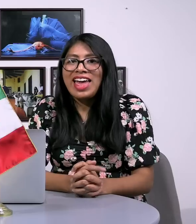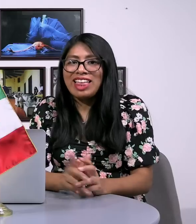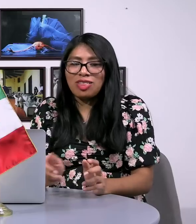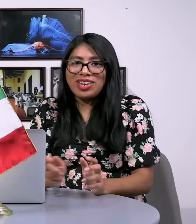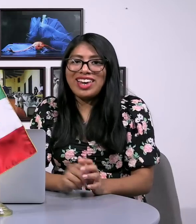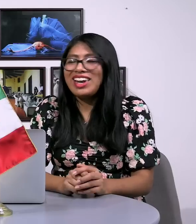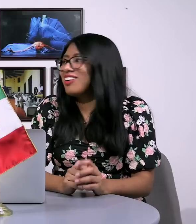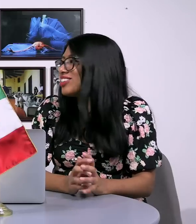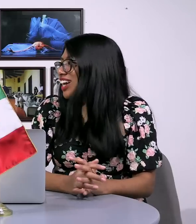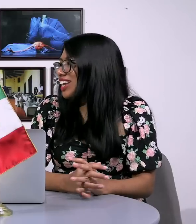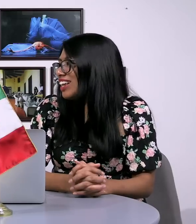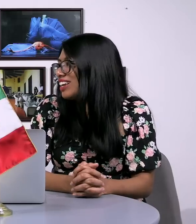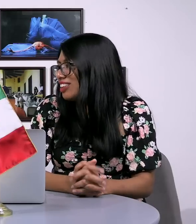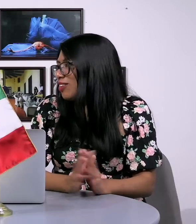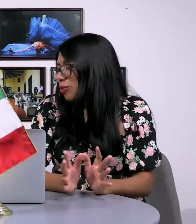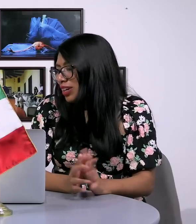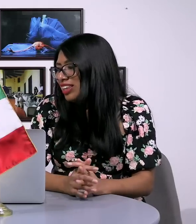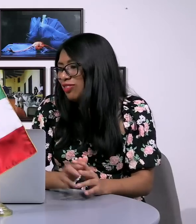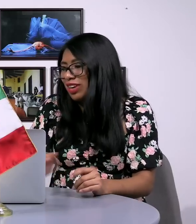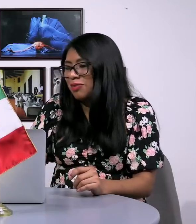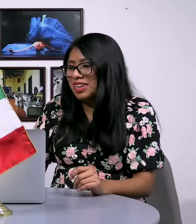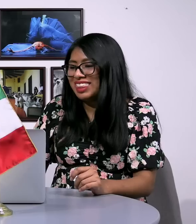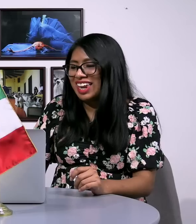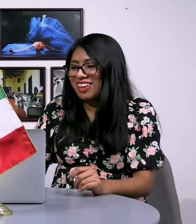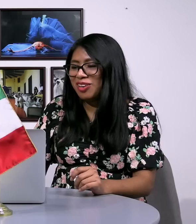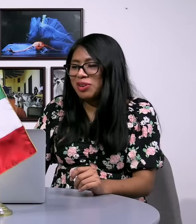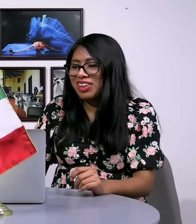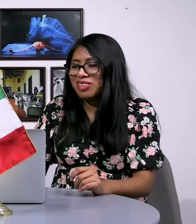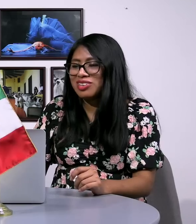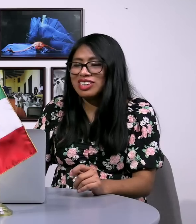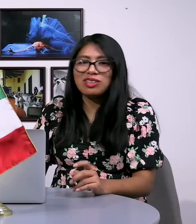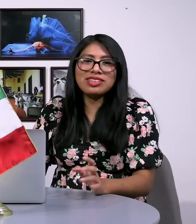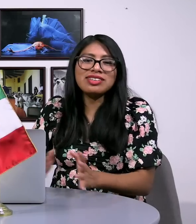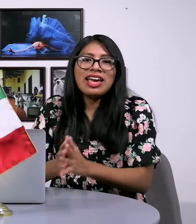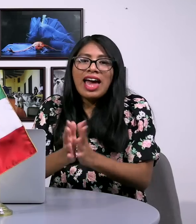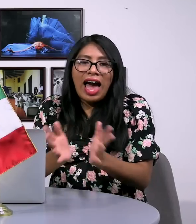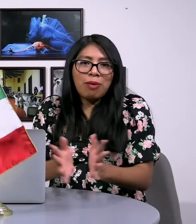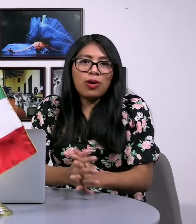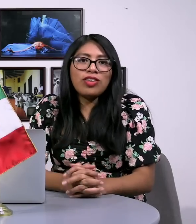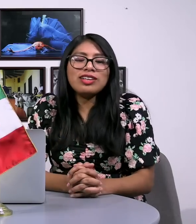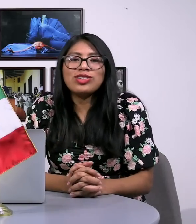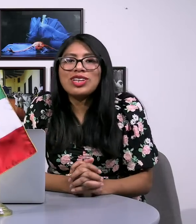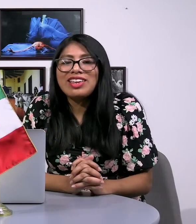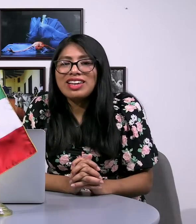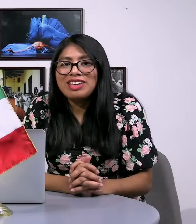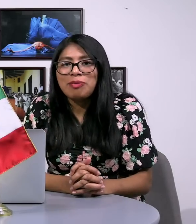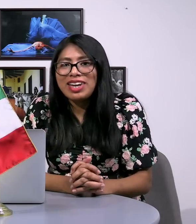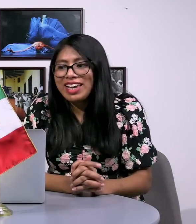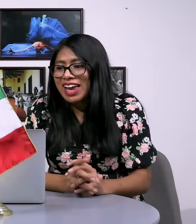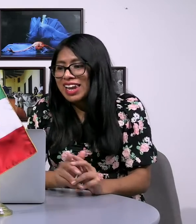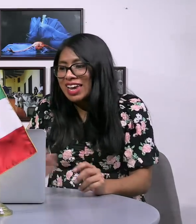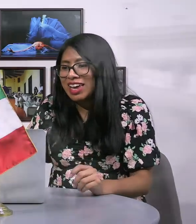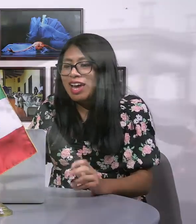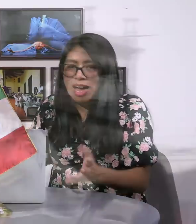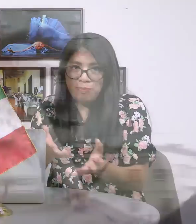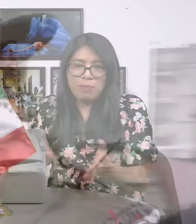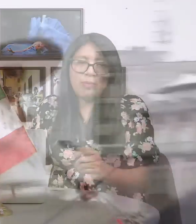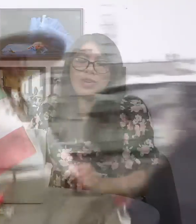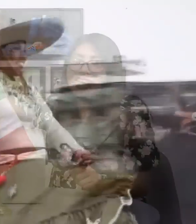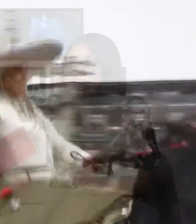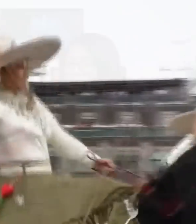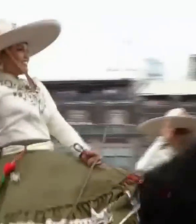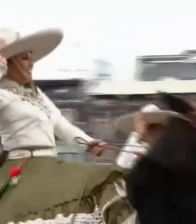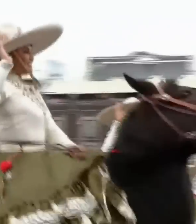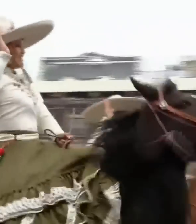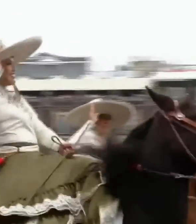acá, tanto ayer en la noche ahí en el grito, como en el desfile militar de hoy, ¿verdad, Dulce? Entonces, habló de estos líderes de América, a